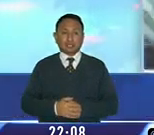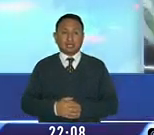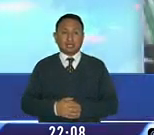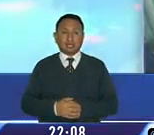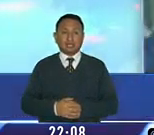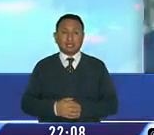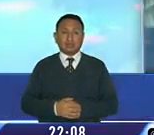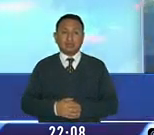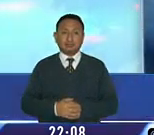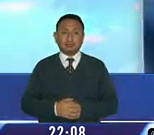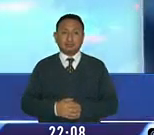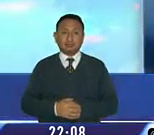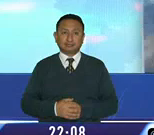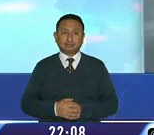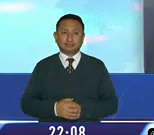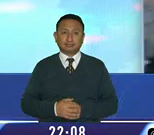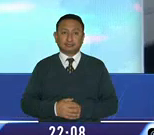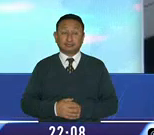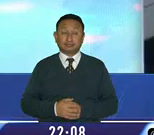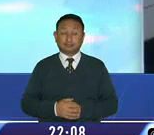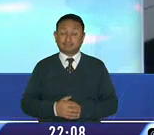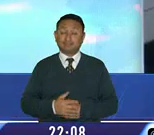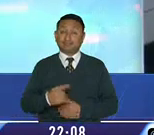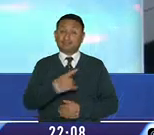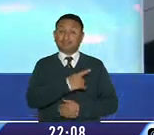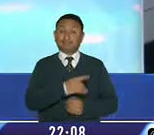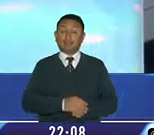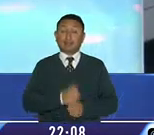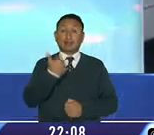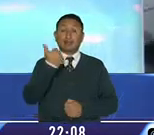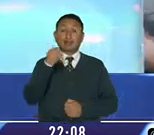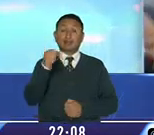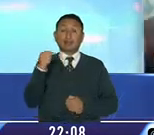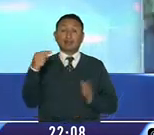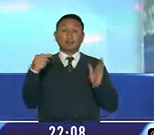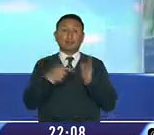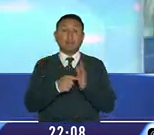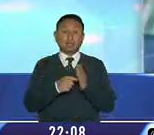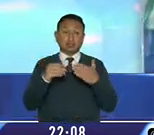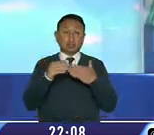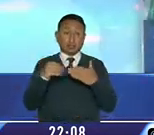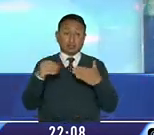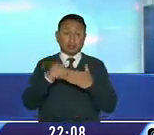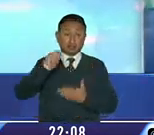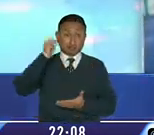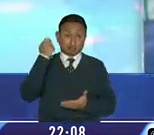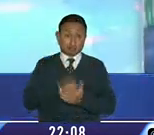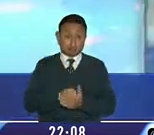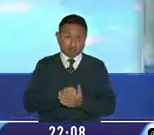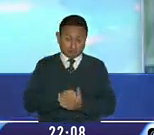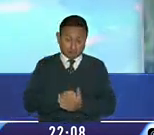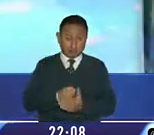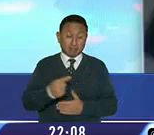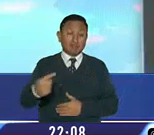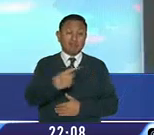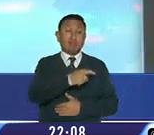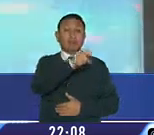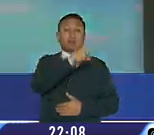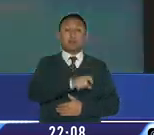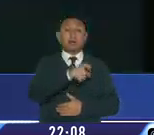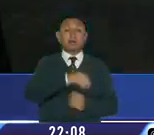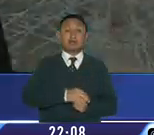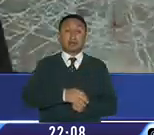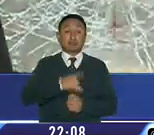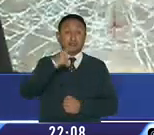Fueron 10 mil dólares en efectivo que delincuentes se sustrajeron luego de que un ciudadano asiático hizo un retiro en una